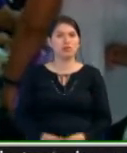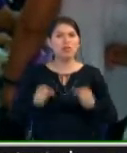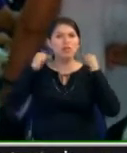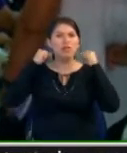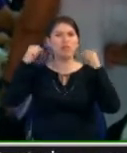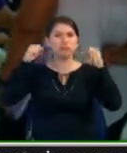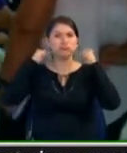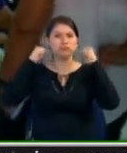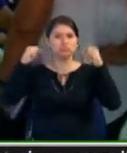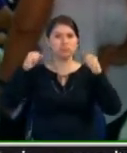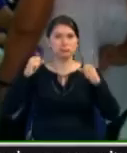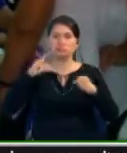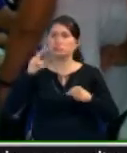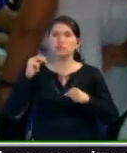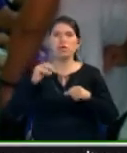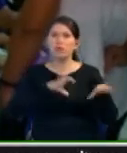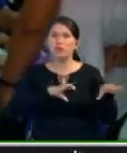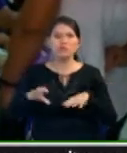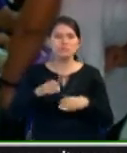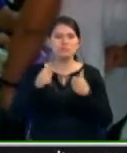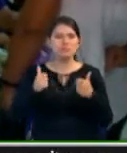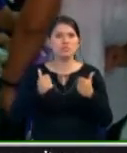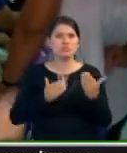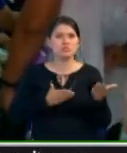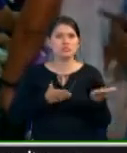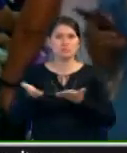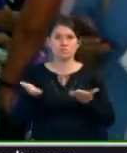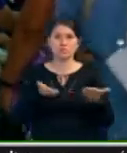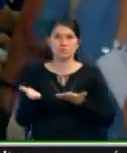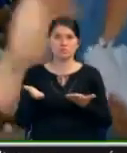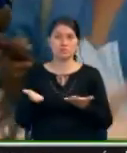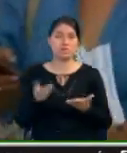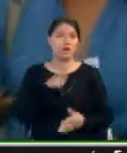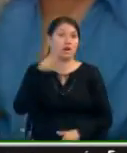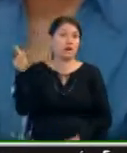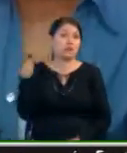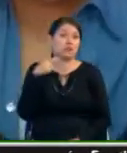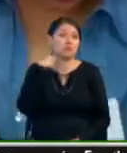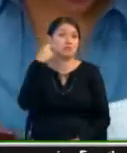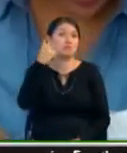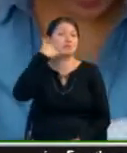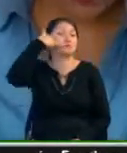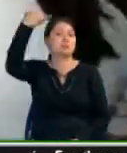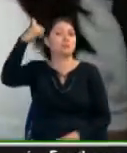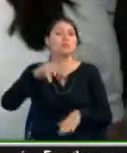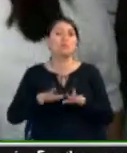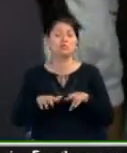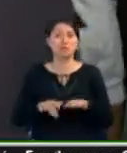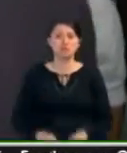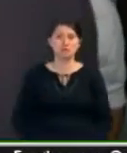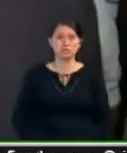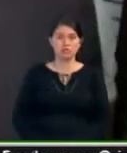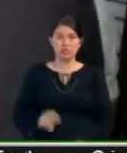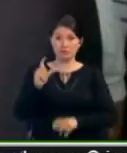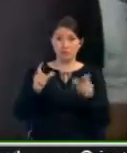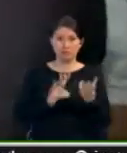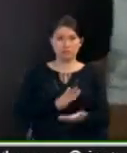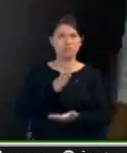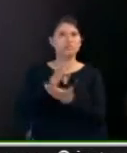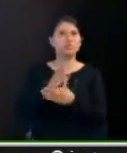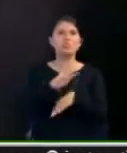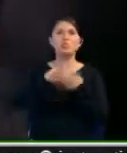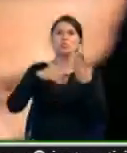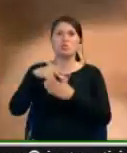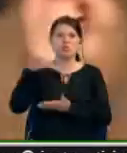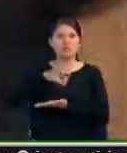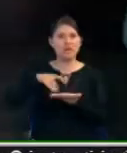protestamos por la ineficiencia del servicio. Y ellos inmediatamente llamaron a la policía. Personas llegan de todos los